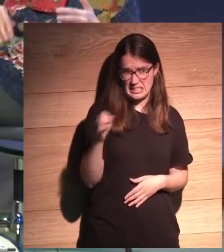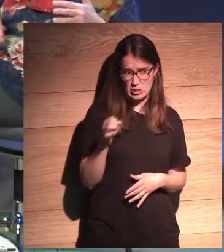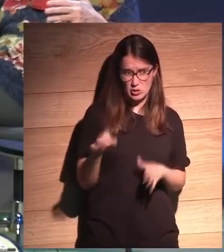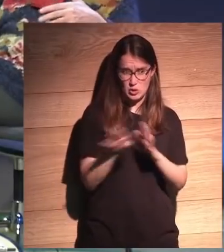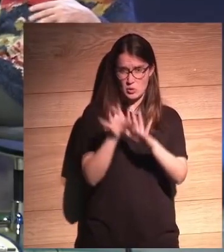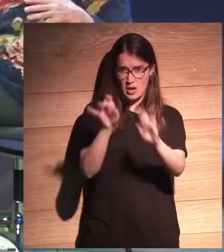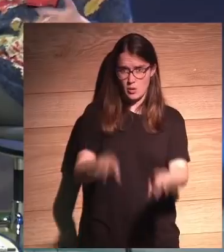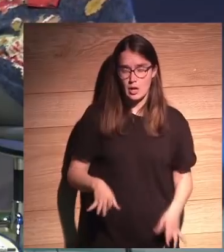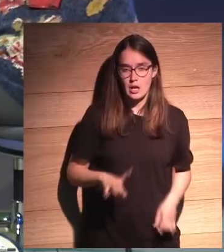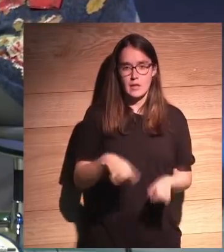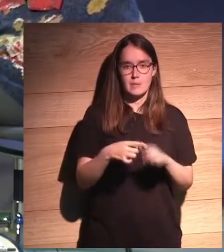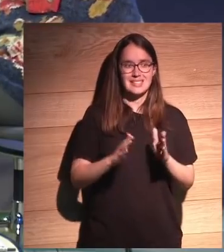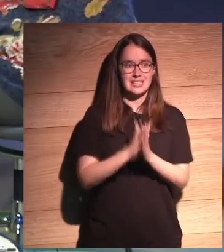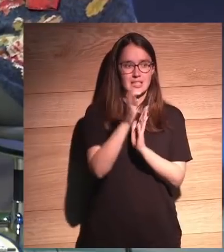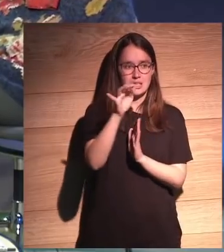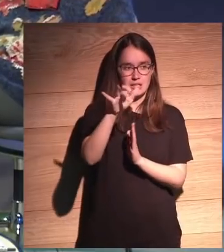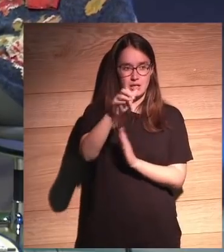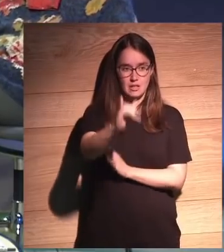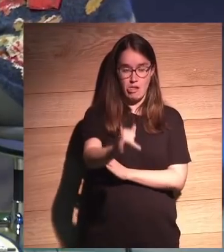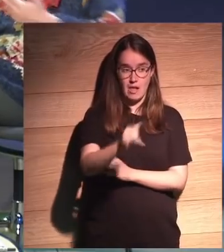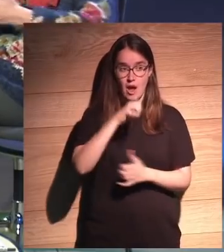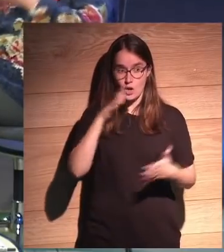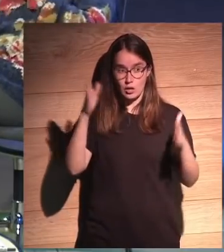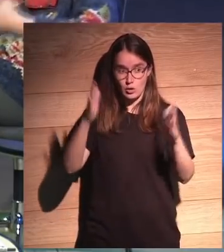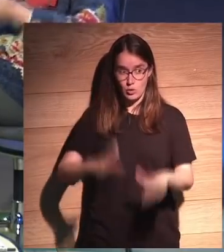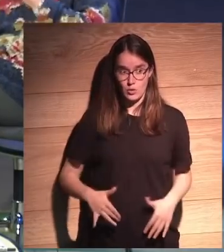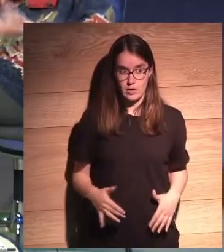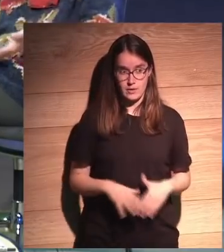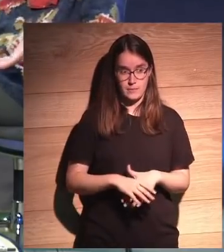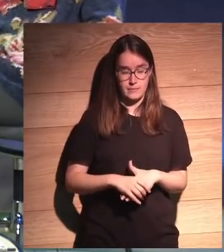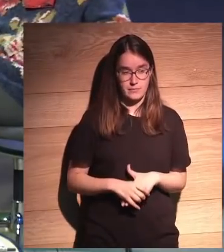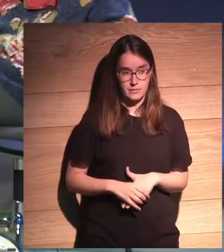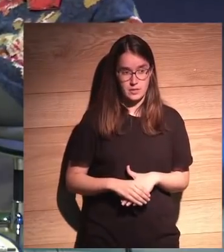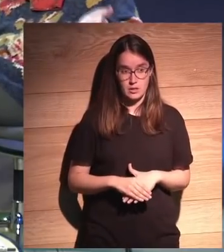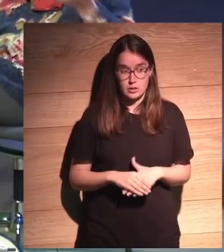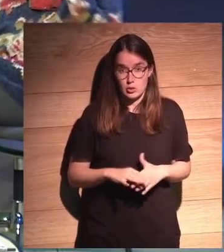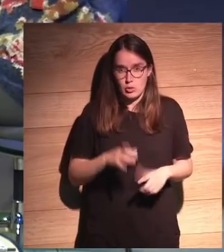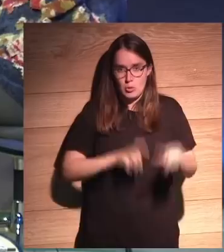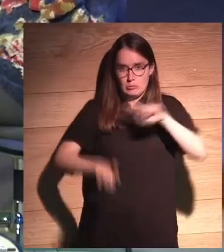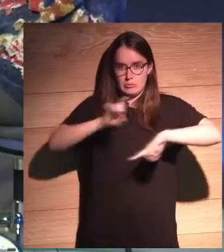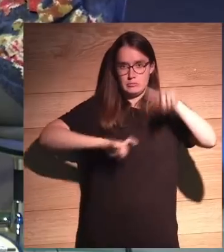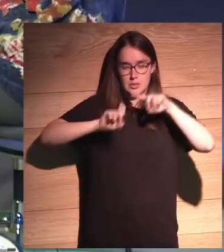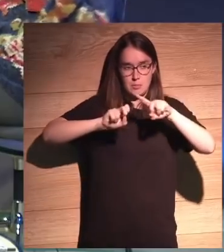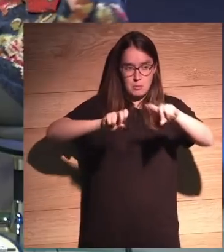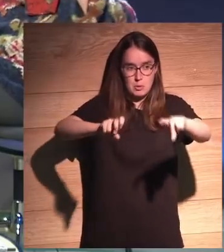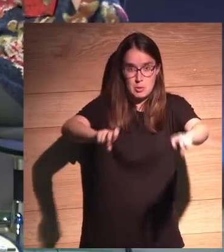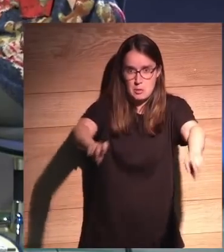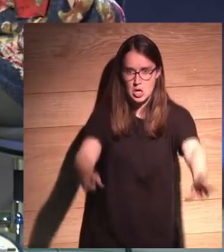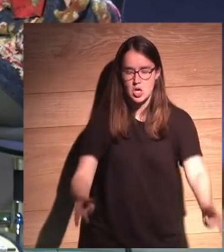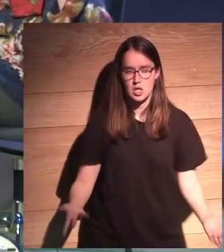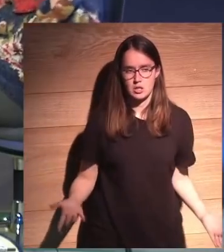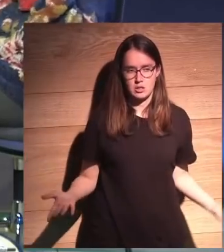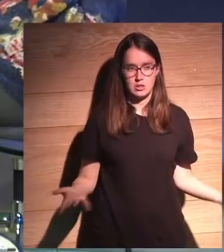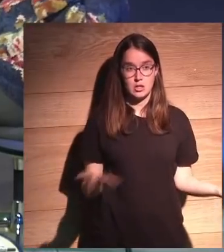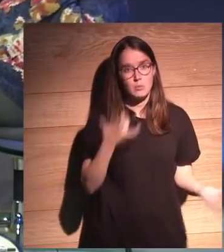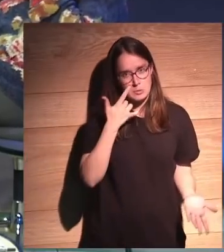además más de medio estaba siglo. Santa Teresa. Y además estaba Santa Teresa. Y probablemente es que Sor Juana. Es una regresión tan terrible. Ahí está una regresión.